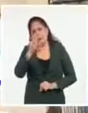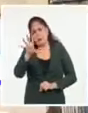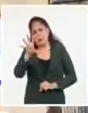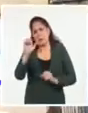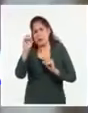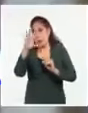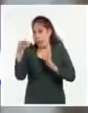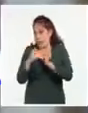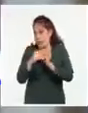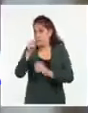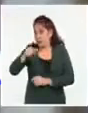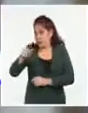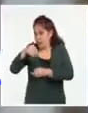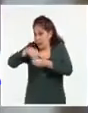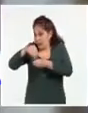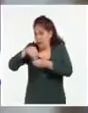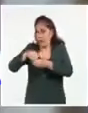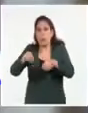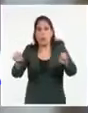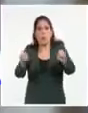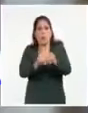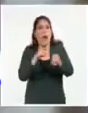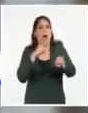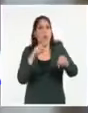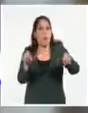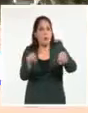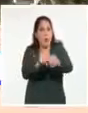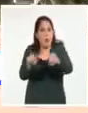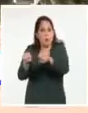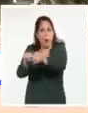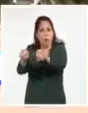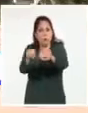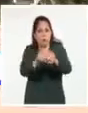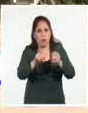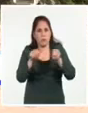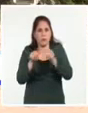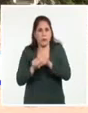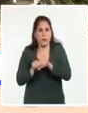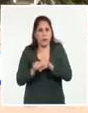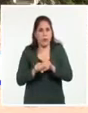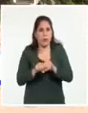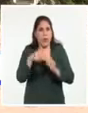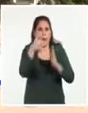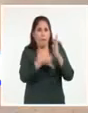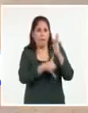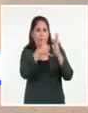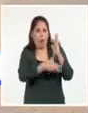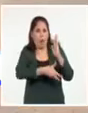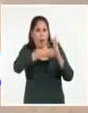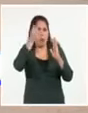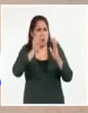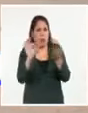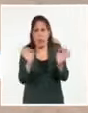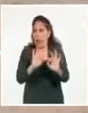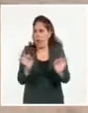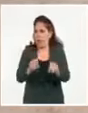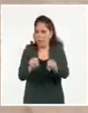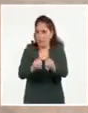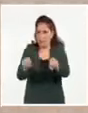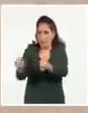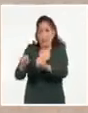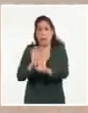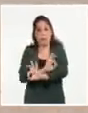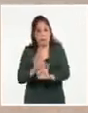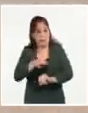mil habitantes fueron conectados a sistemas de acueductos. Aún resta mucho por hacer.